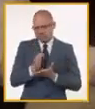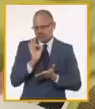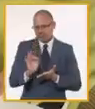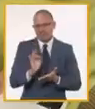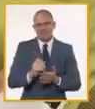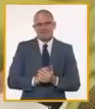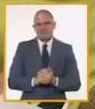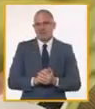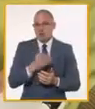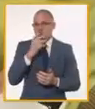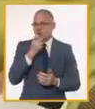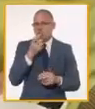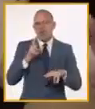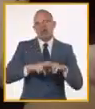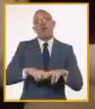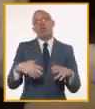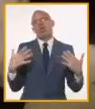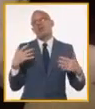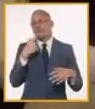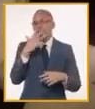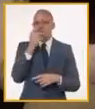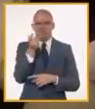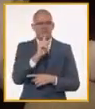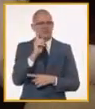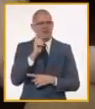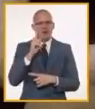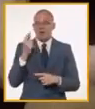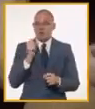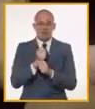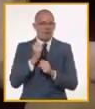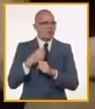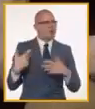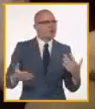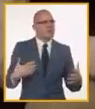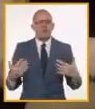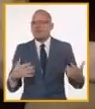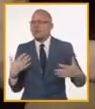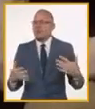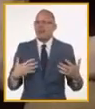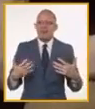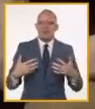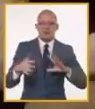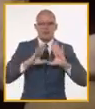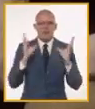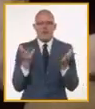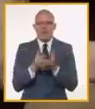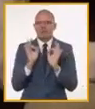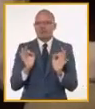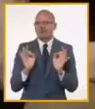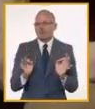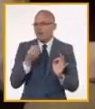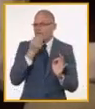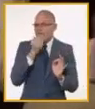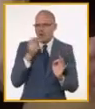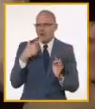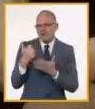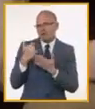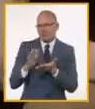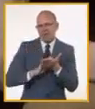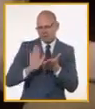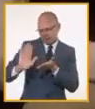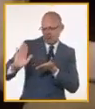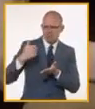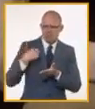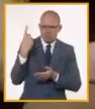vida hiperkinético, sí. Y yo hago todo lo que yo puedo hacer sin tener ayuda. Yo lo he